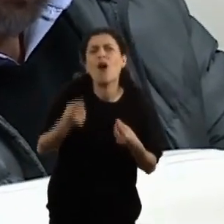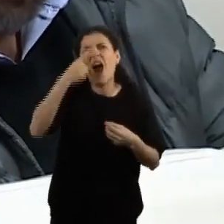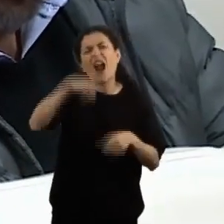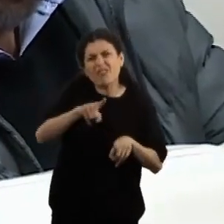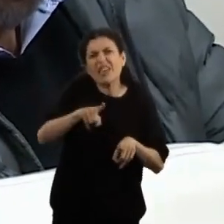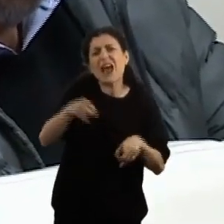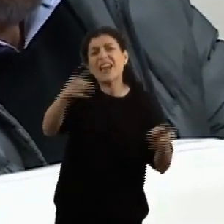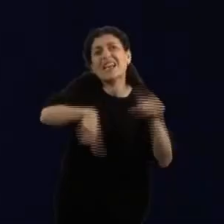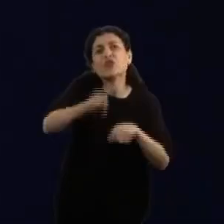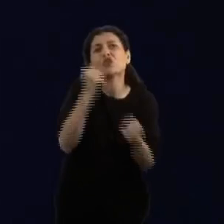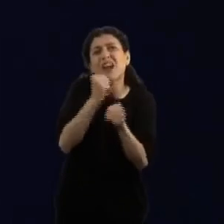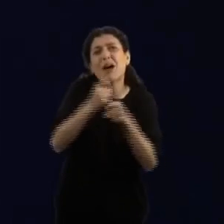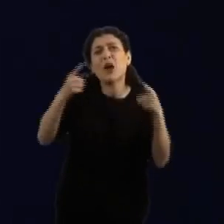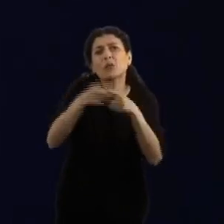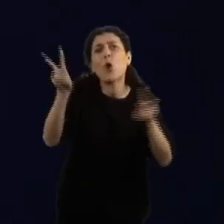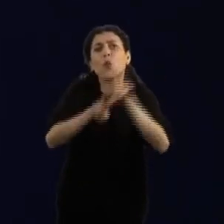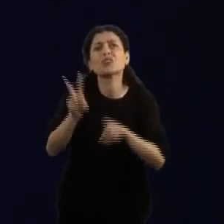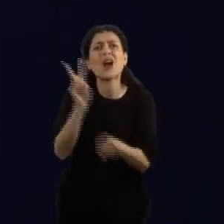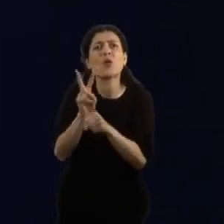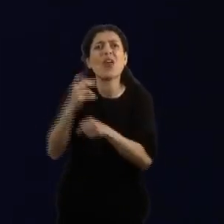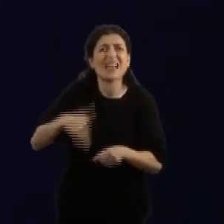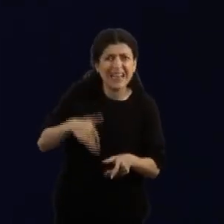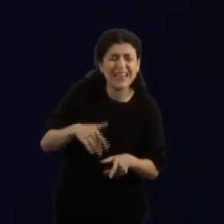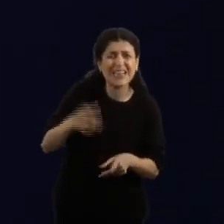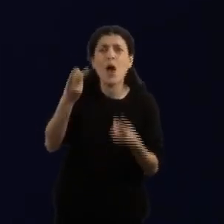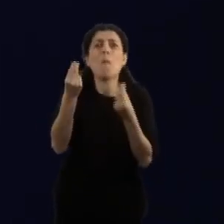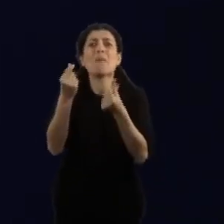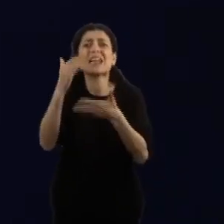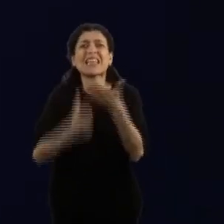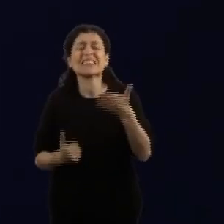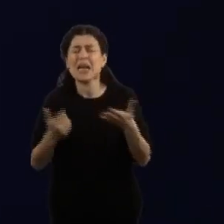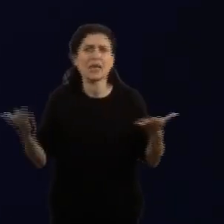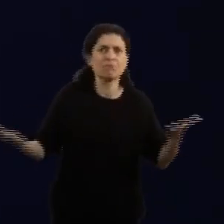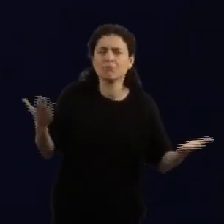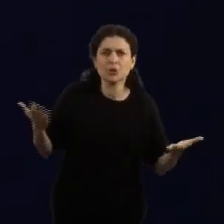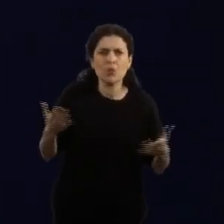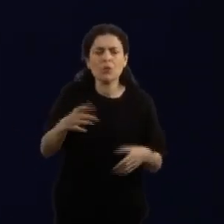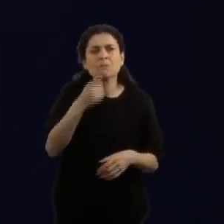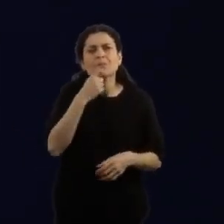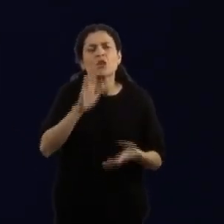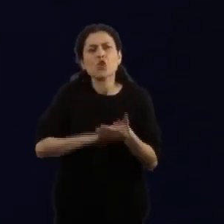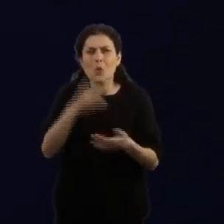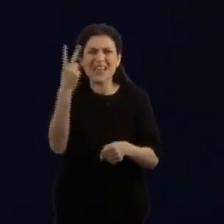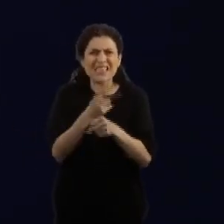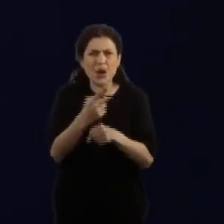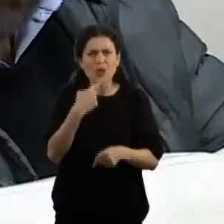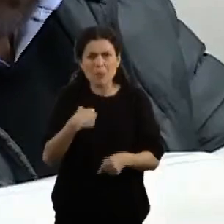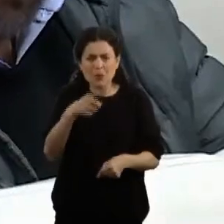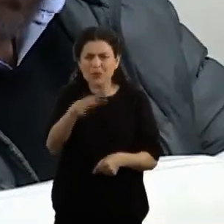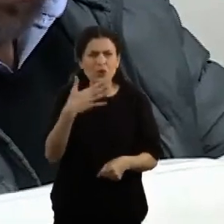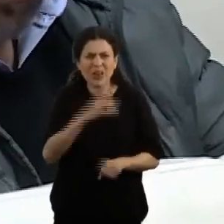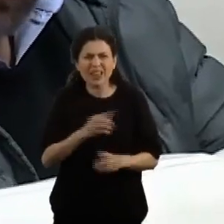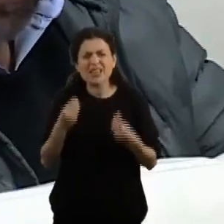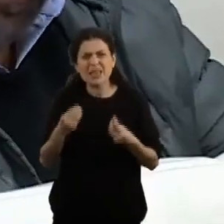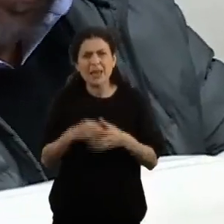del país. Gracias. Con respecto a la primera pregunta, ¿qué es lo que no te quedó claro? No